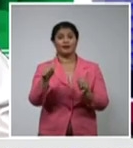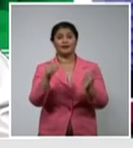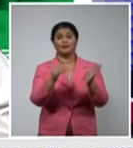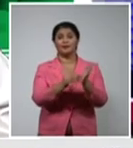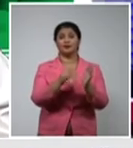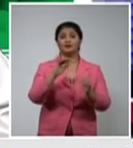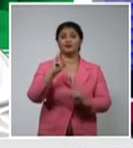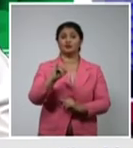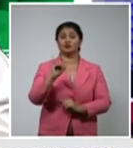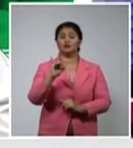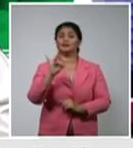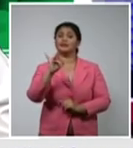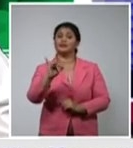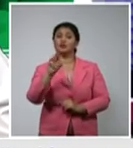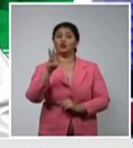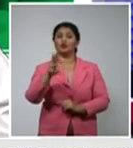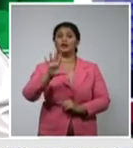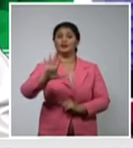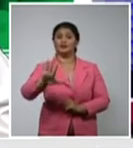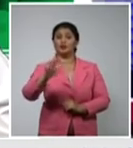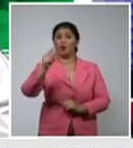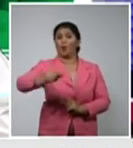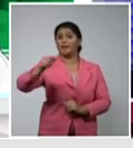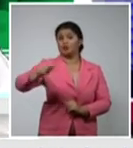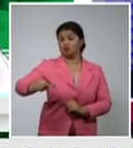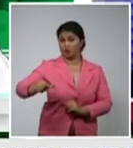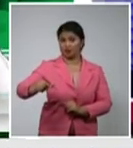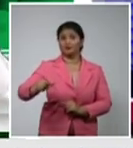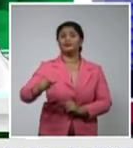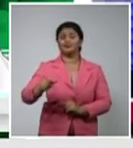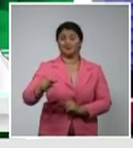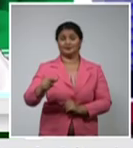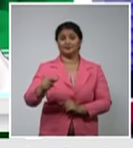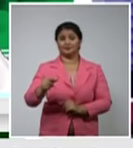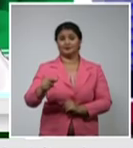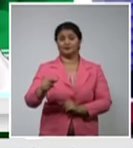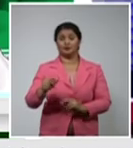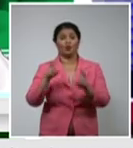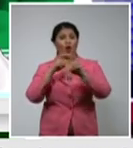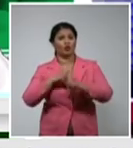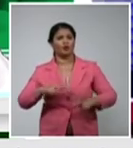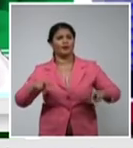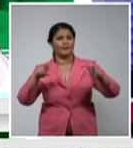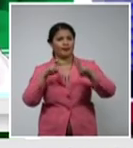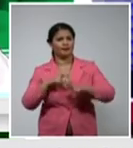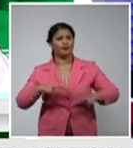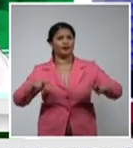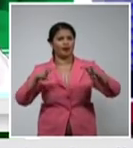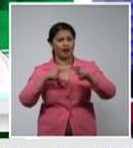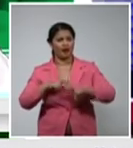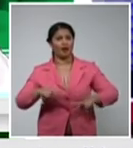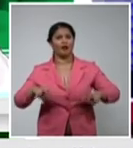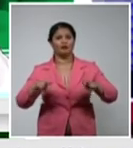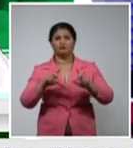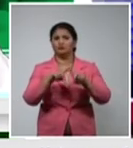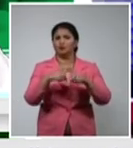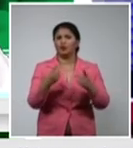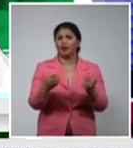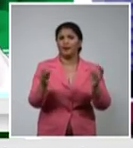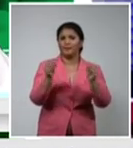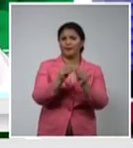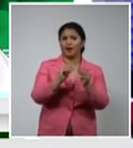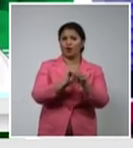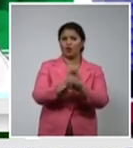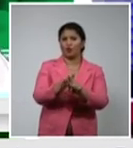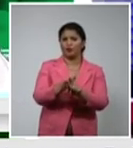10.735 personas que en el antecedente del epidemiológico han estado relacionados